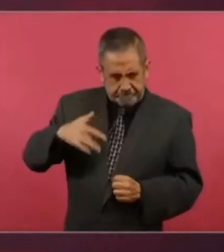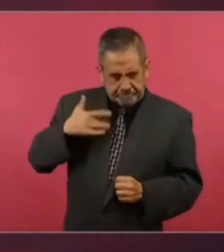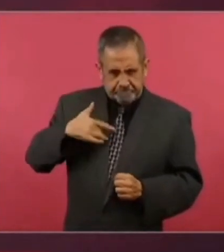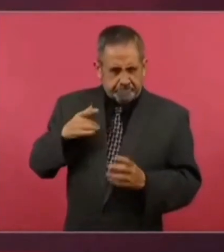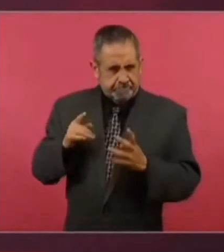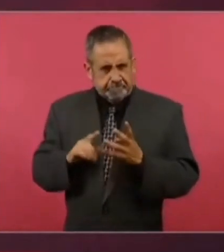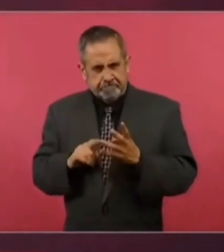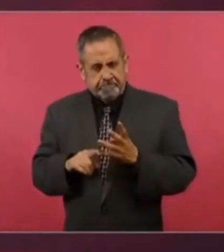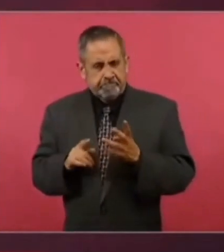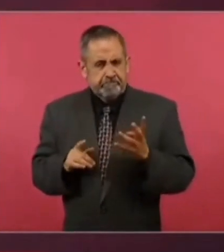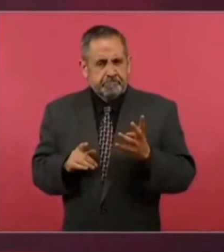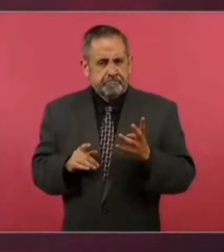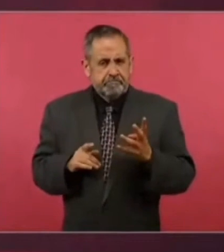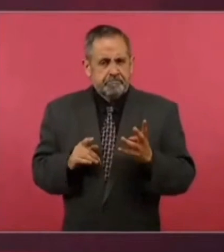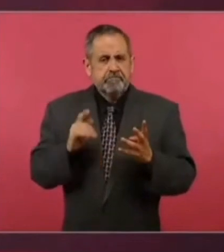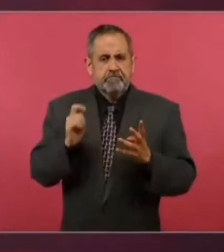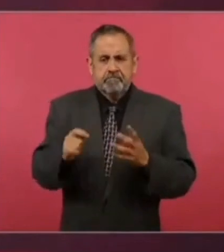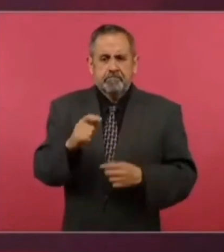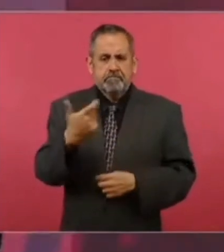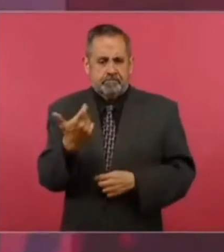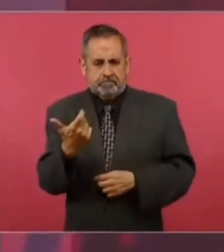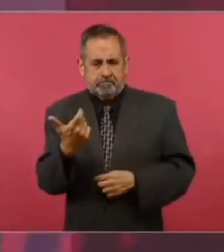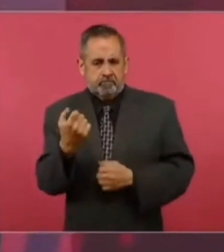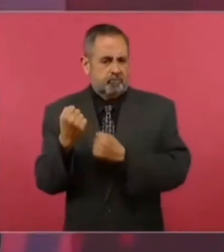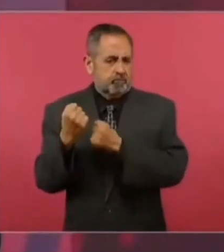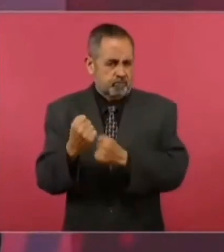se ha fortalecido el peso